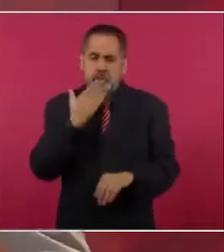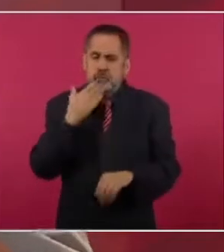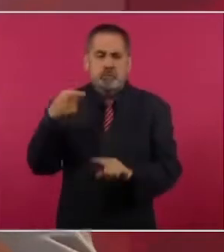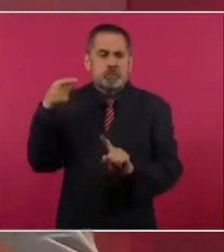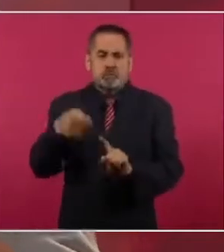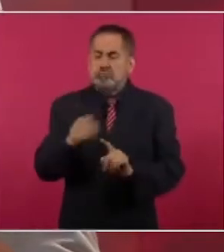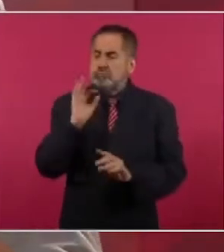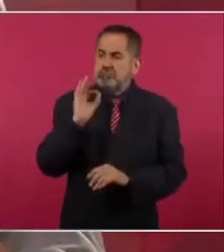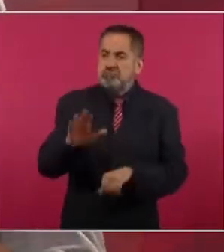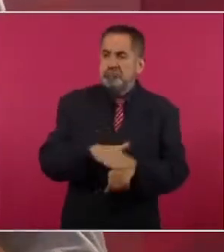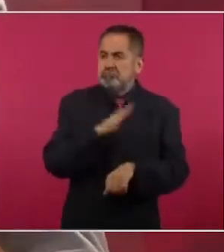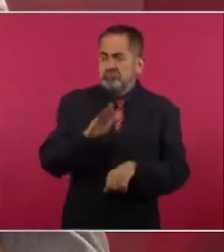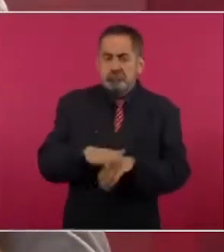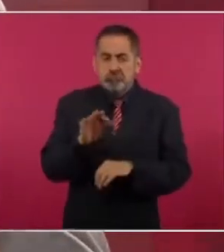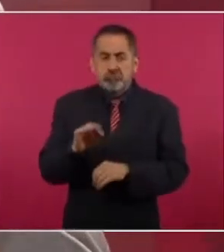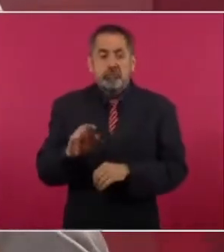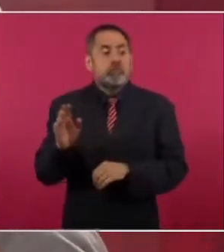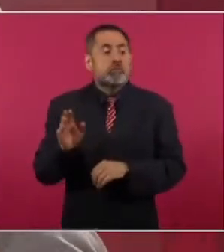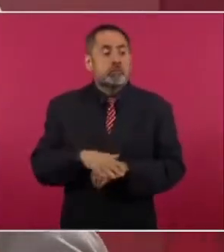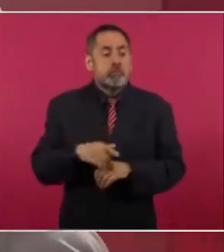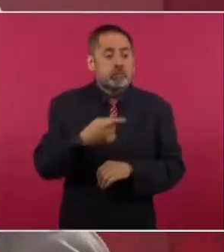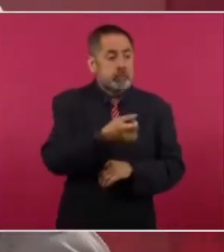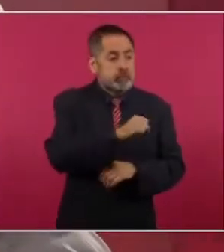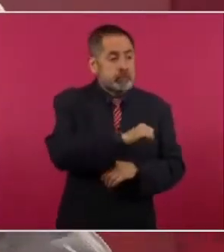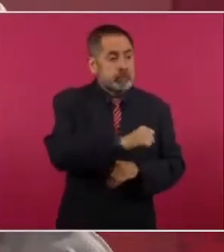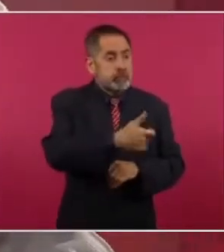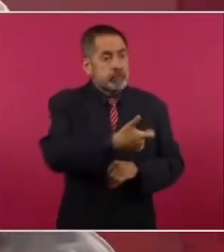porque la inflación es un impuesto.